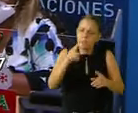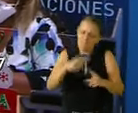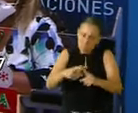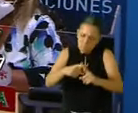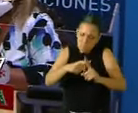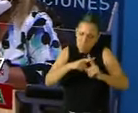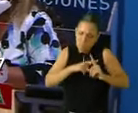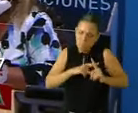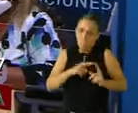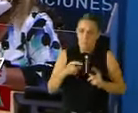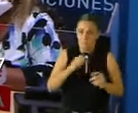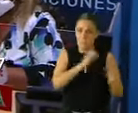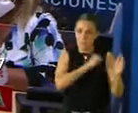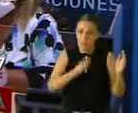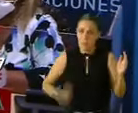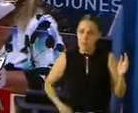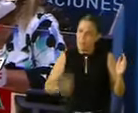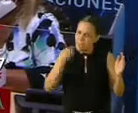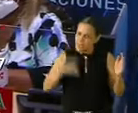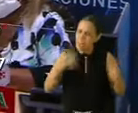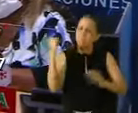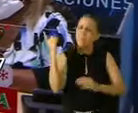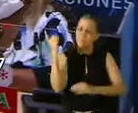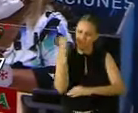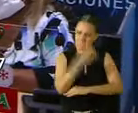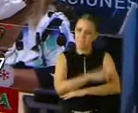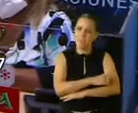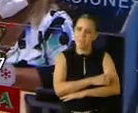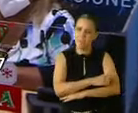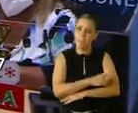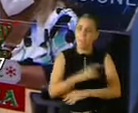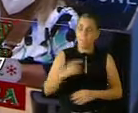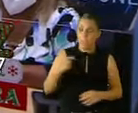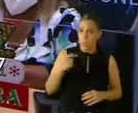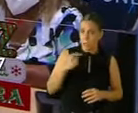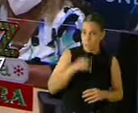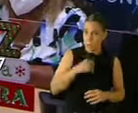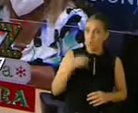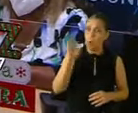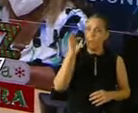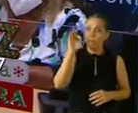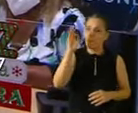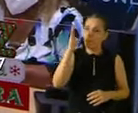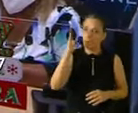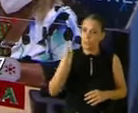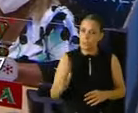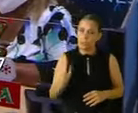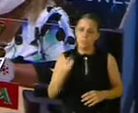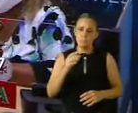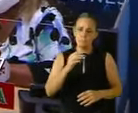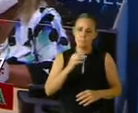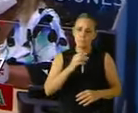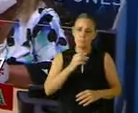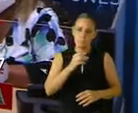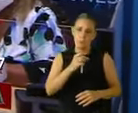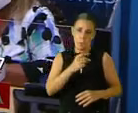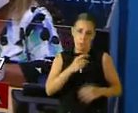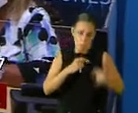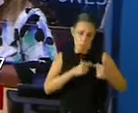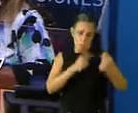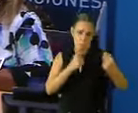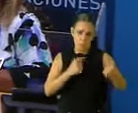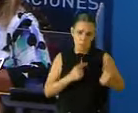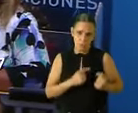hizo el Señor. Te habla el pastor Edgardo Figueroa, directamente desde la iglesia La Senda Antigua, en el barrio Piñas, en Toa